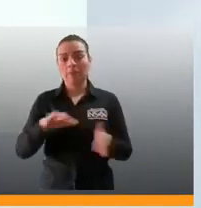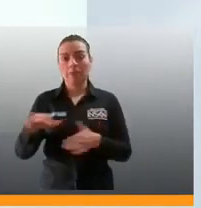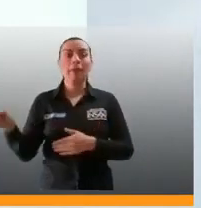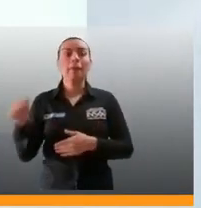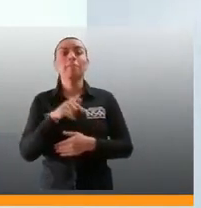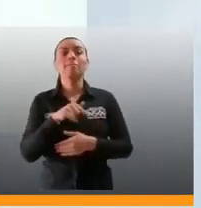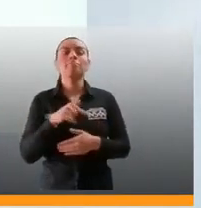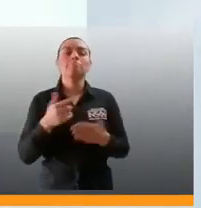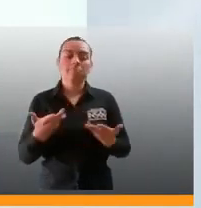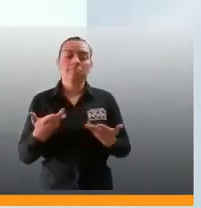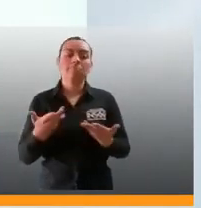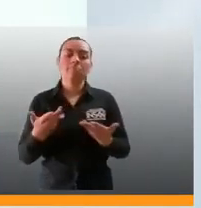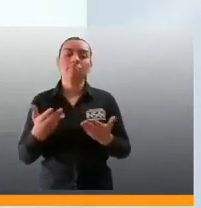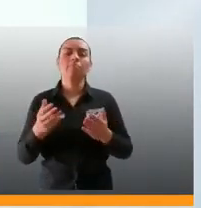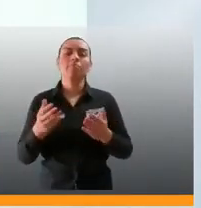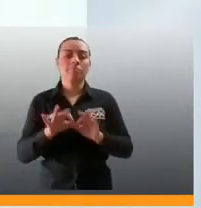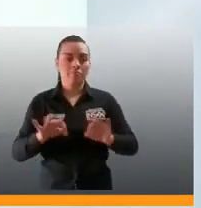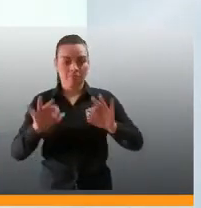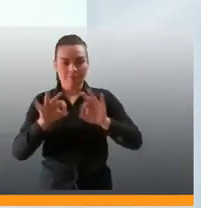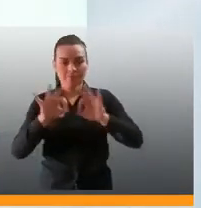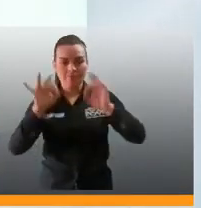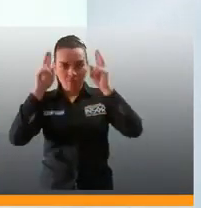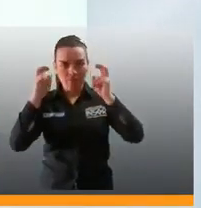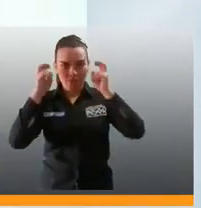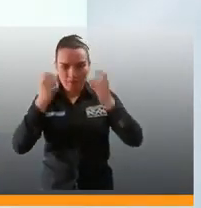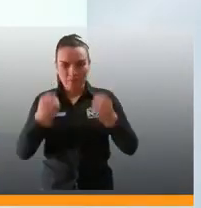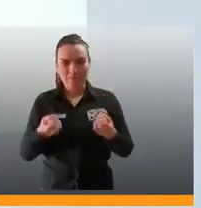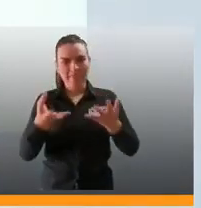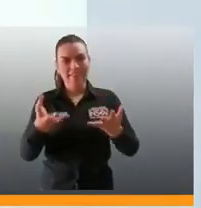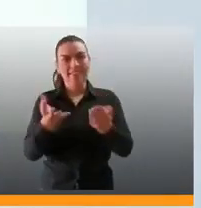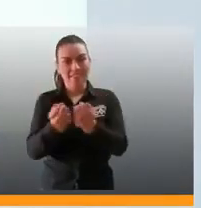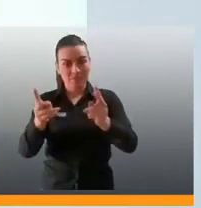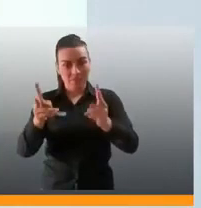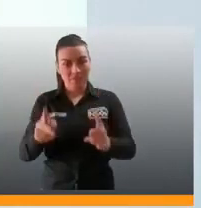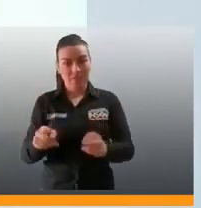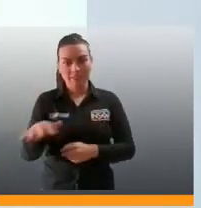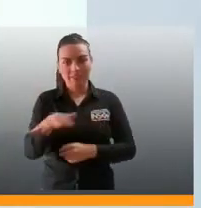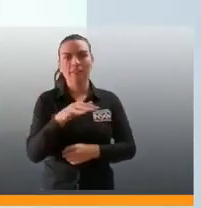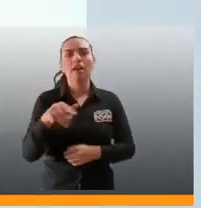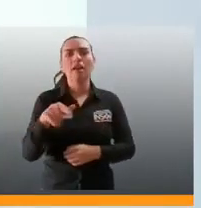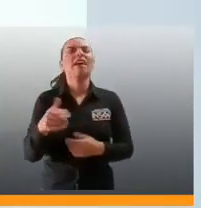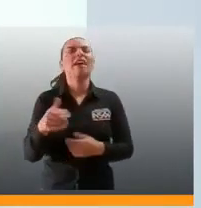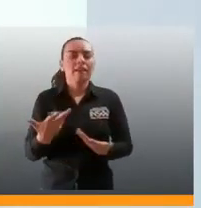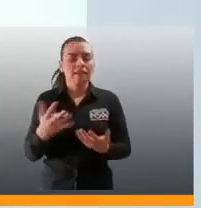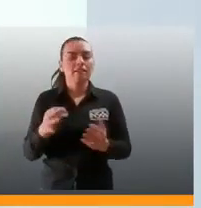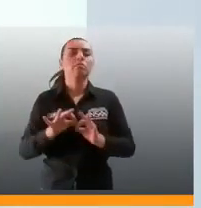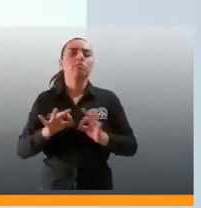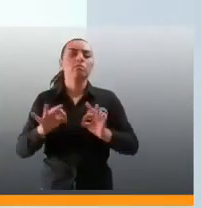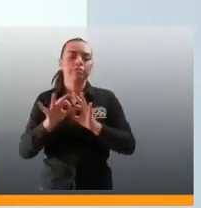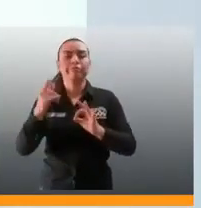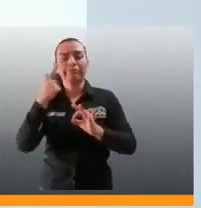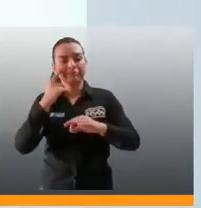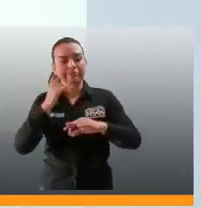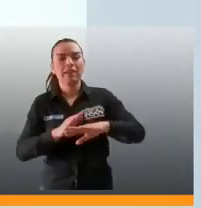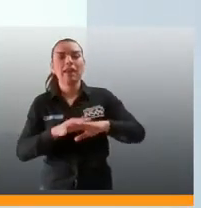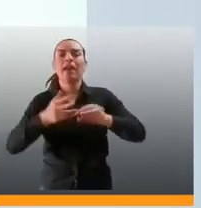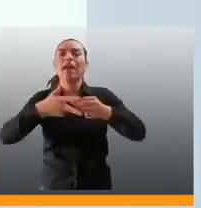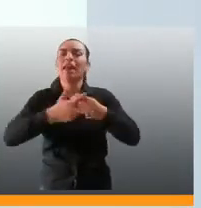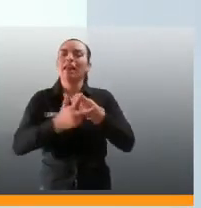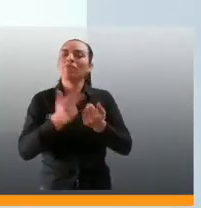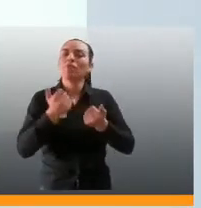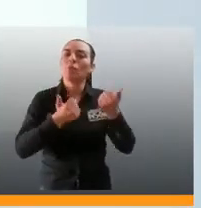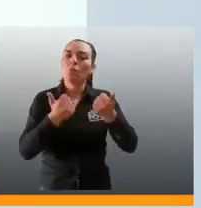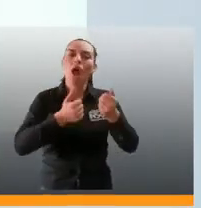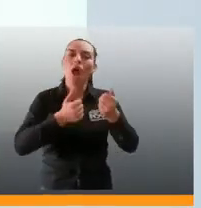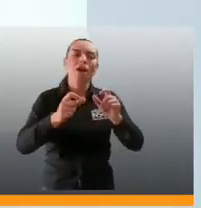conocimiento acerca de los estudiantes también es importante identificar los dispositivos y las herramientas con que ellos